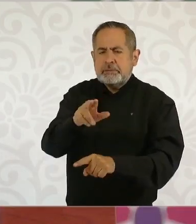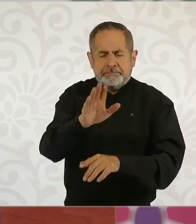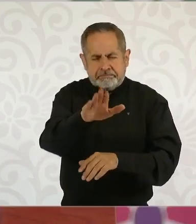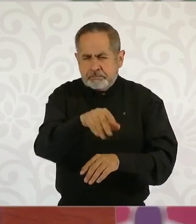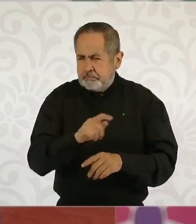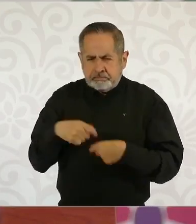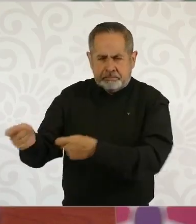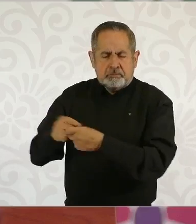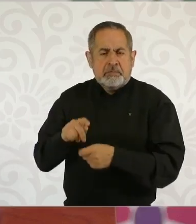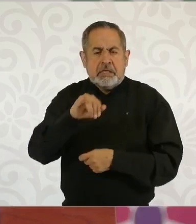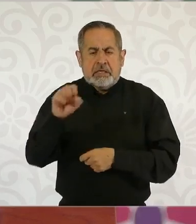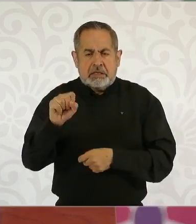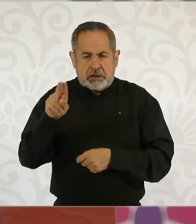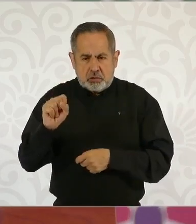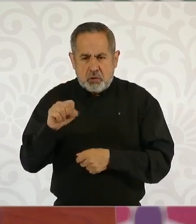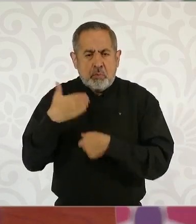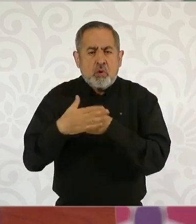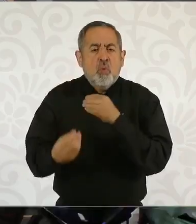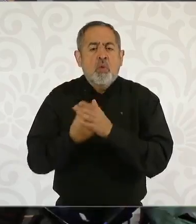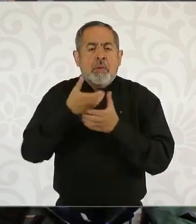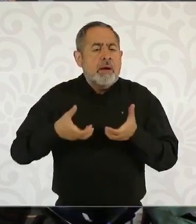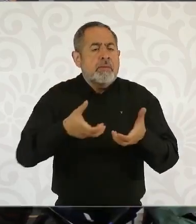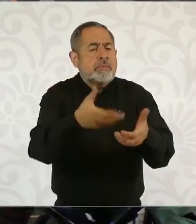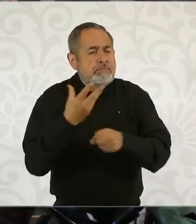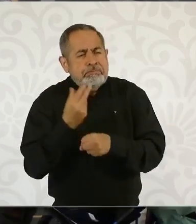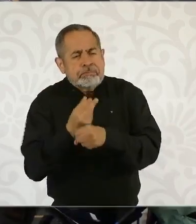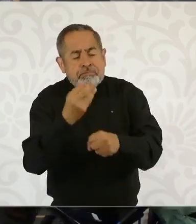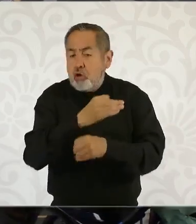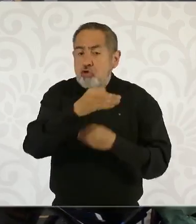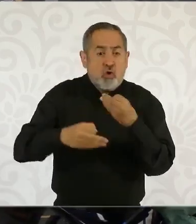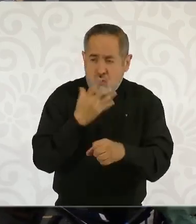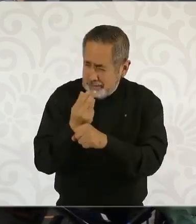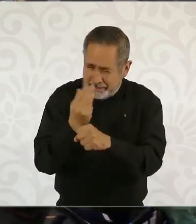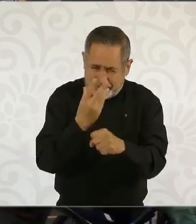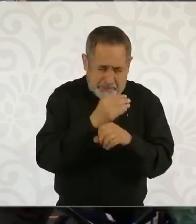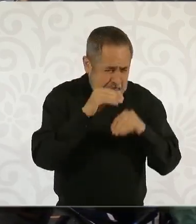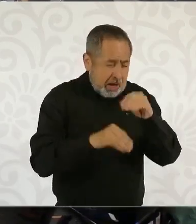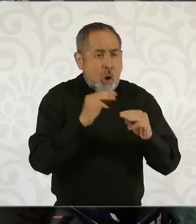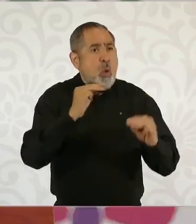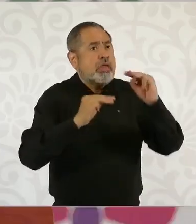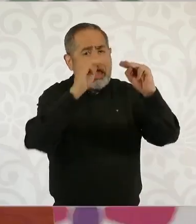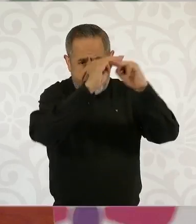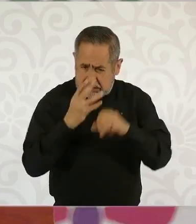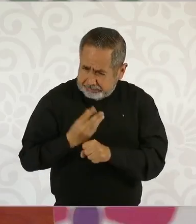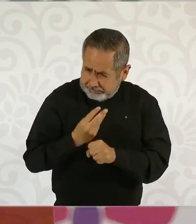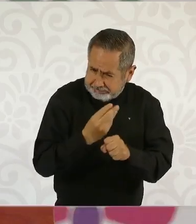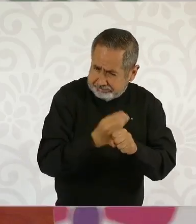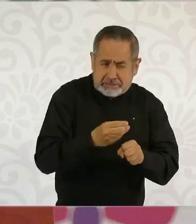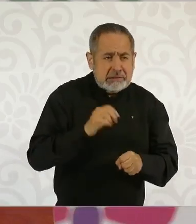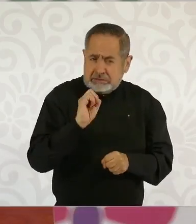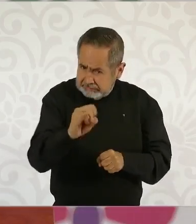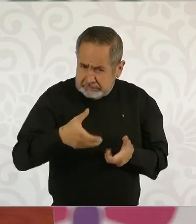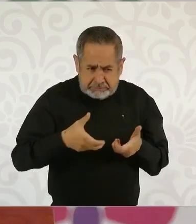Jesús la carretera nueva que se va a hacer. O sea, todas las carreteras, toda la intervención en la montaña y en